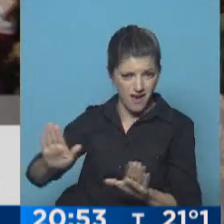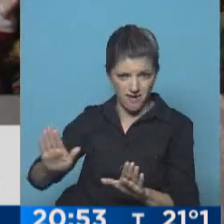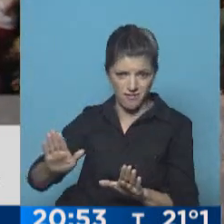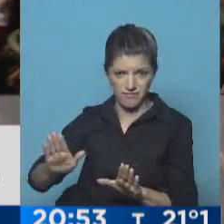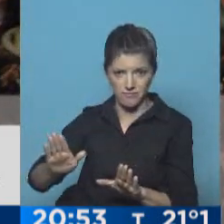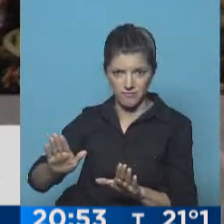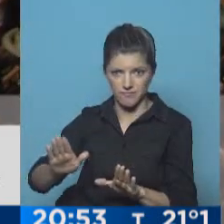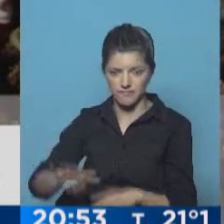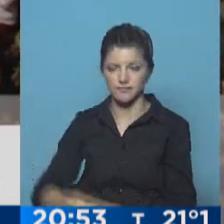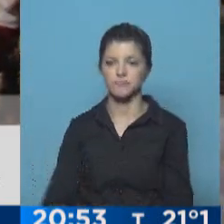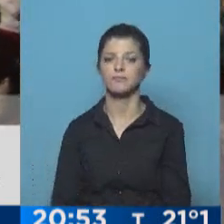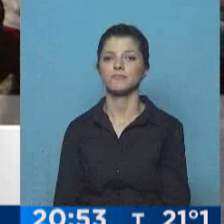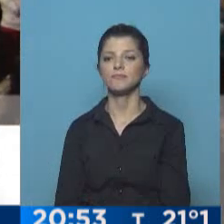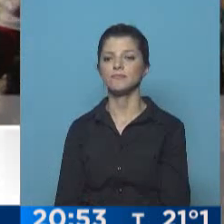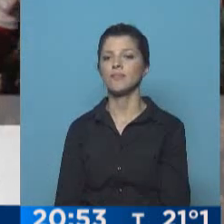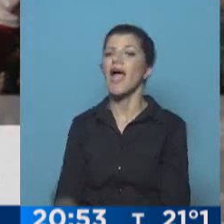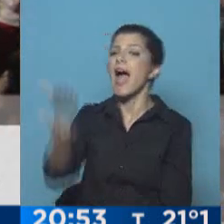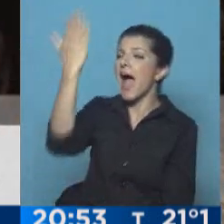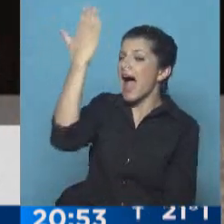antes nunca